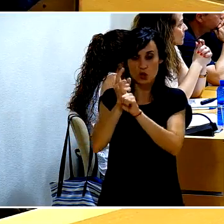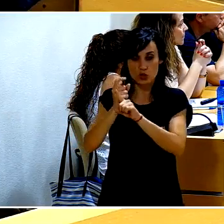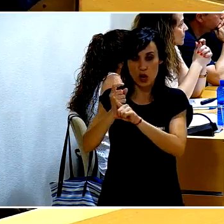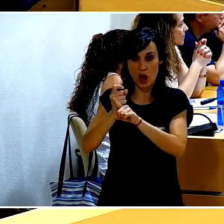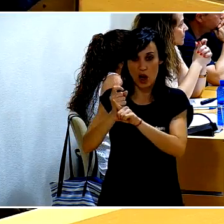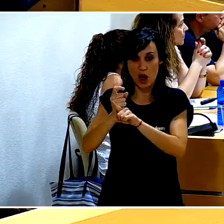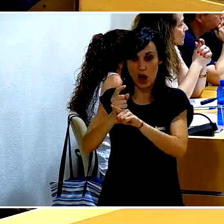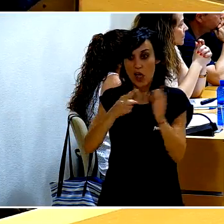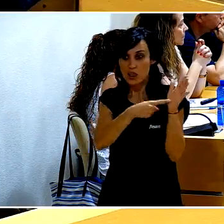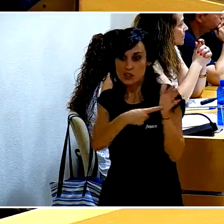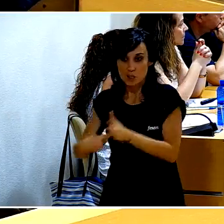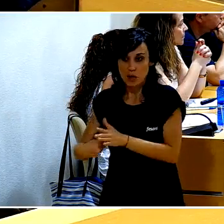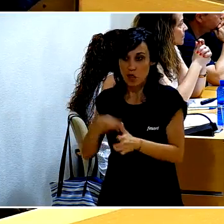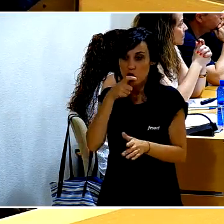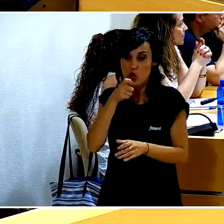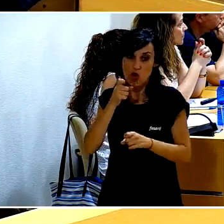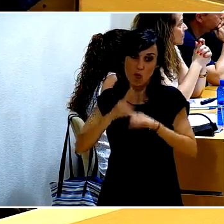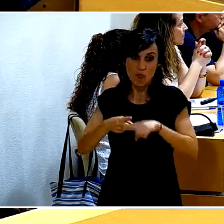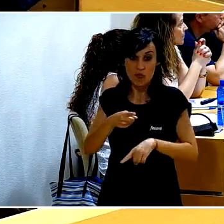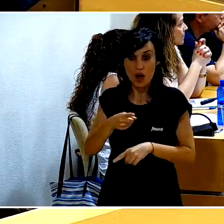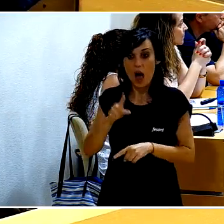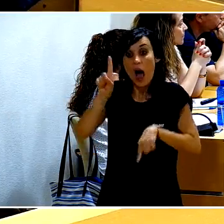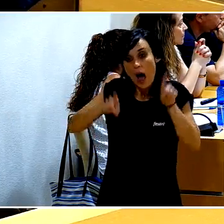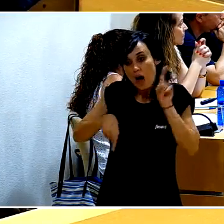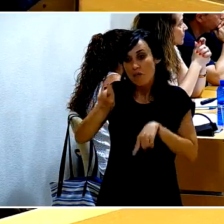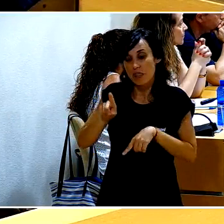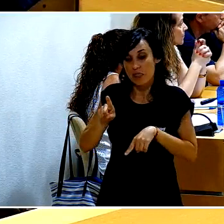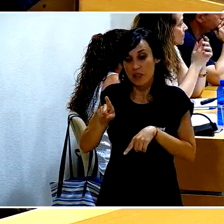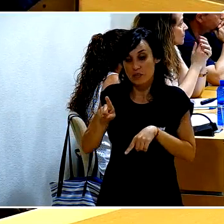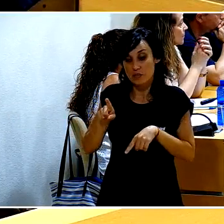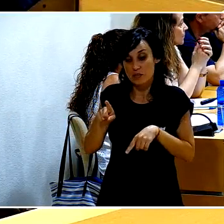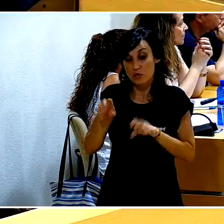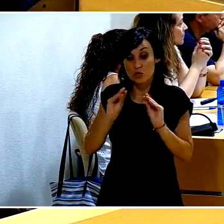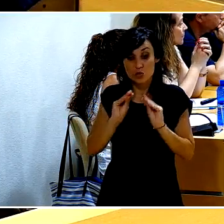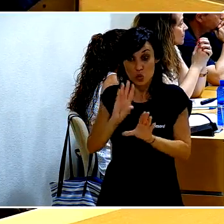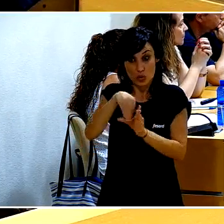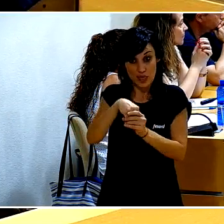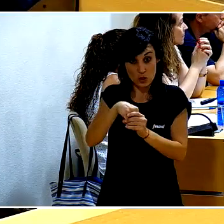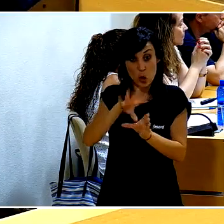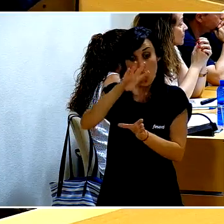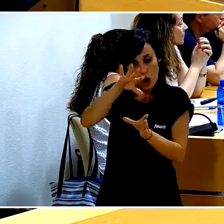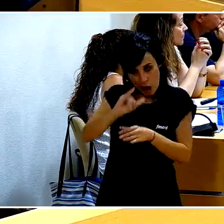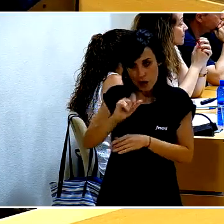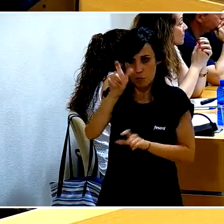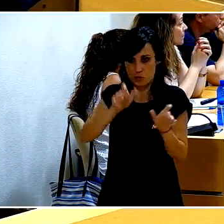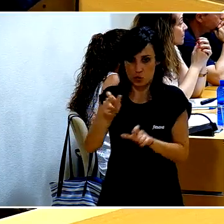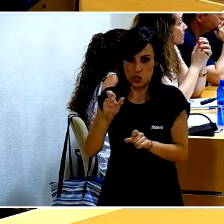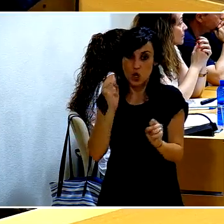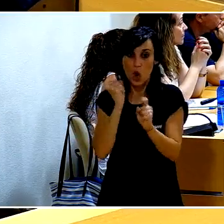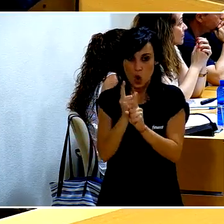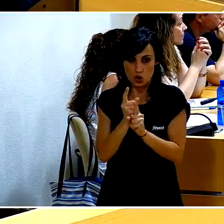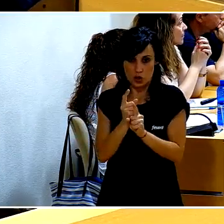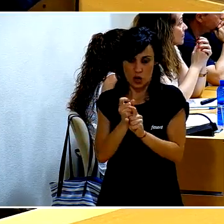contra la discriminación, llama la atención que en algunas ocasiones desde sus filas hay homófobos y hay gente que ataca a